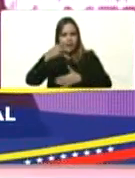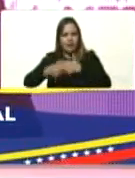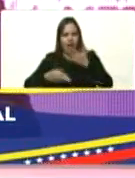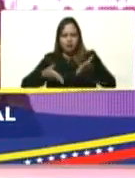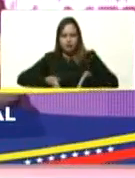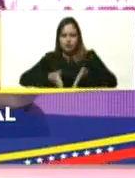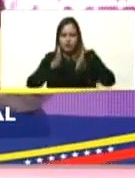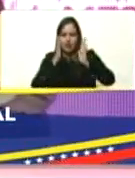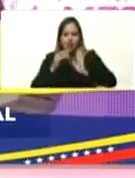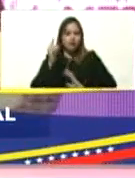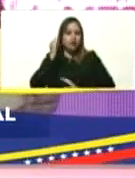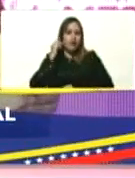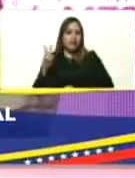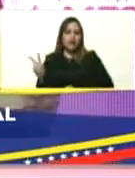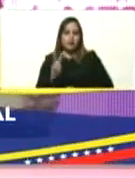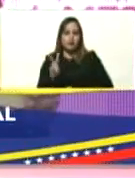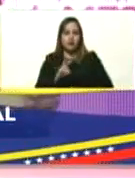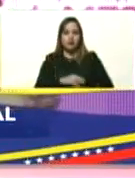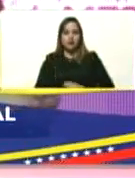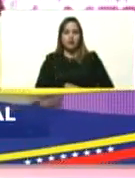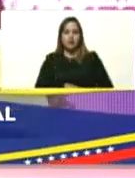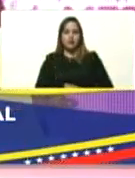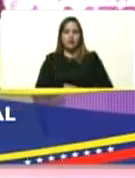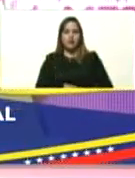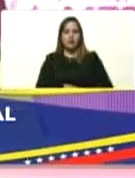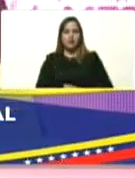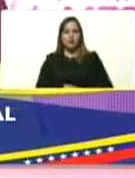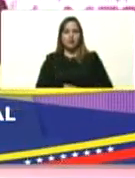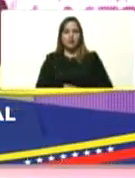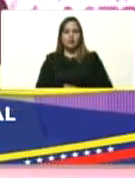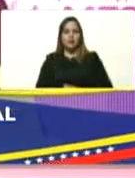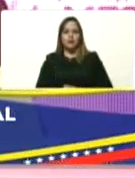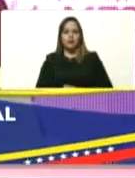ruta de la mujer venezolana.